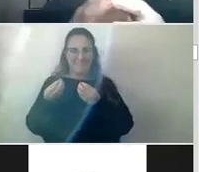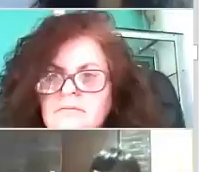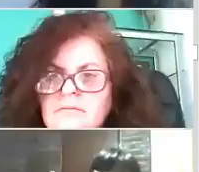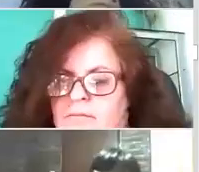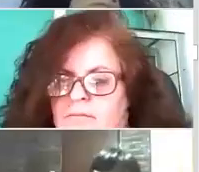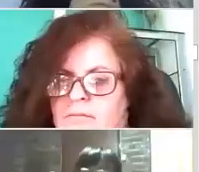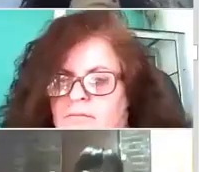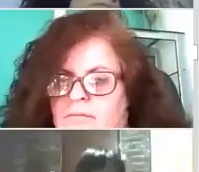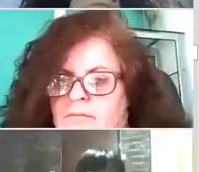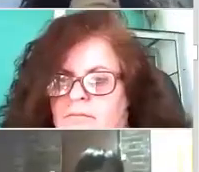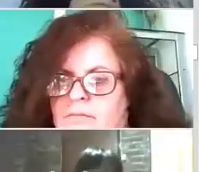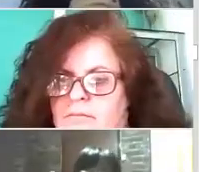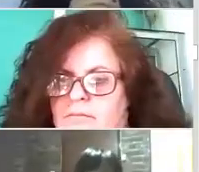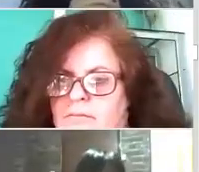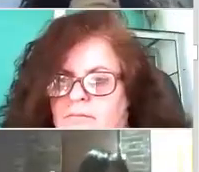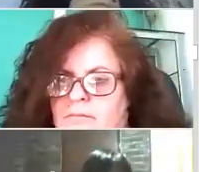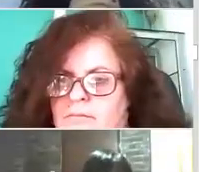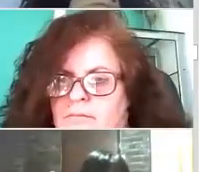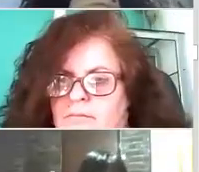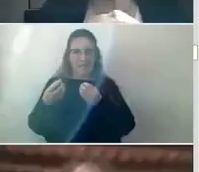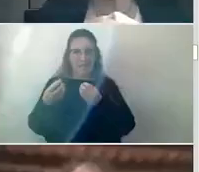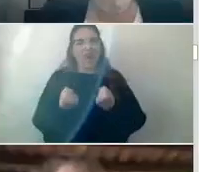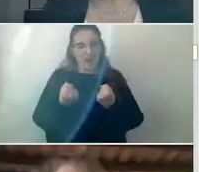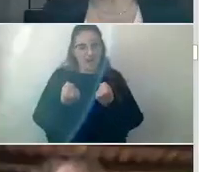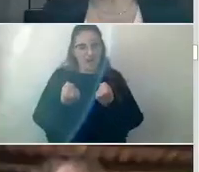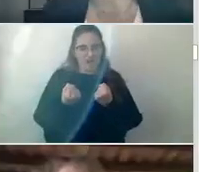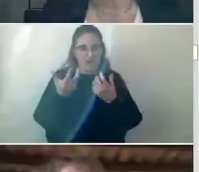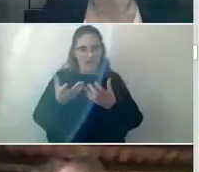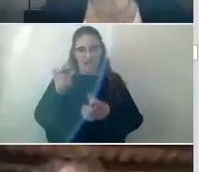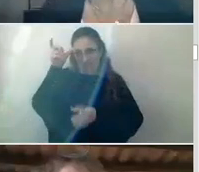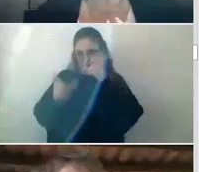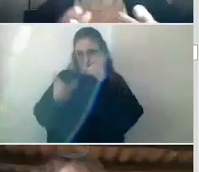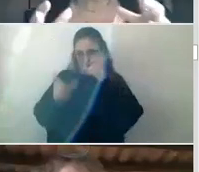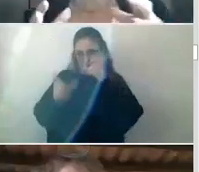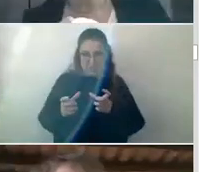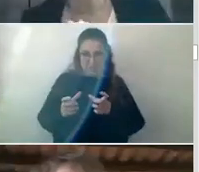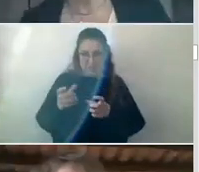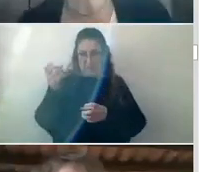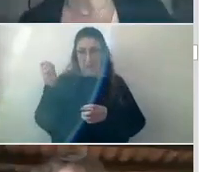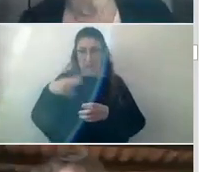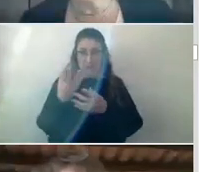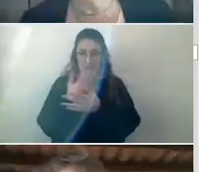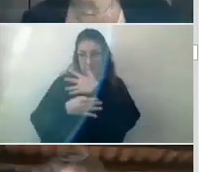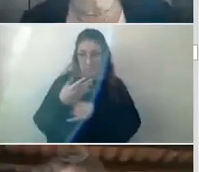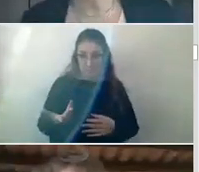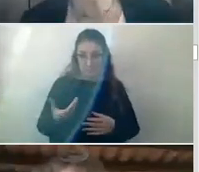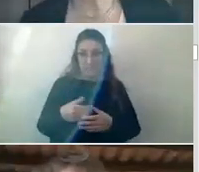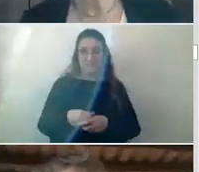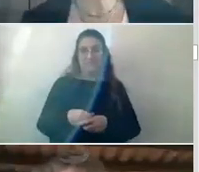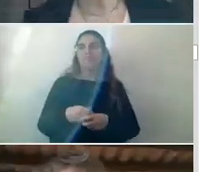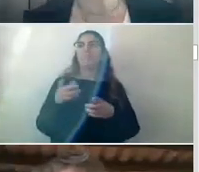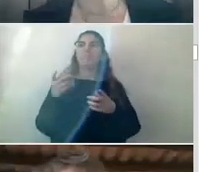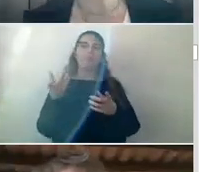persona con discapacidad en cualquier espacio de su vida para el modelo social la discapacidad